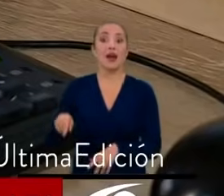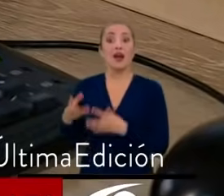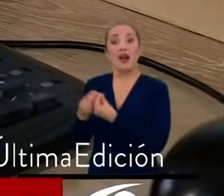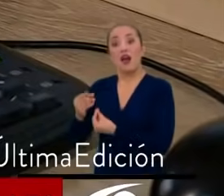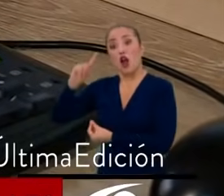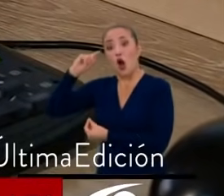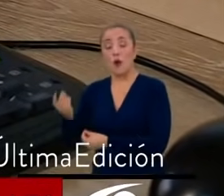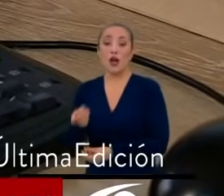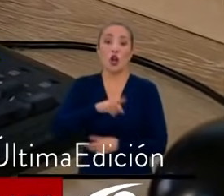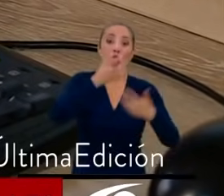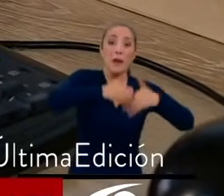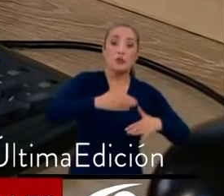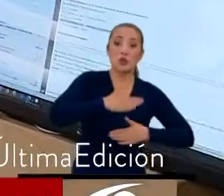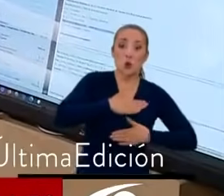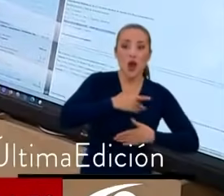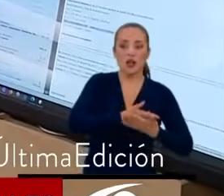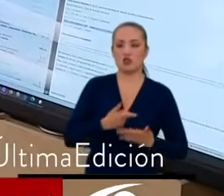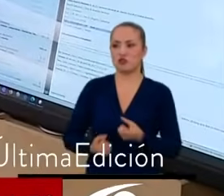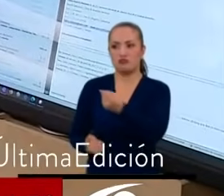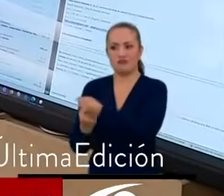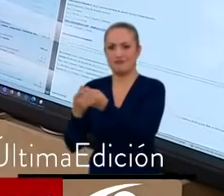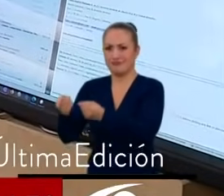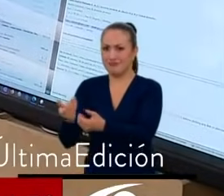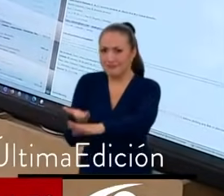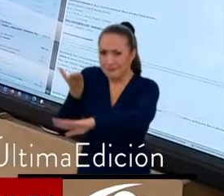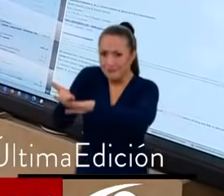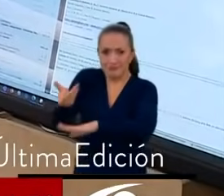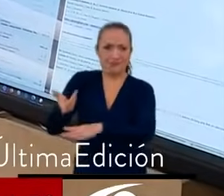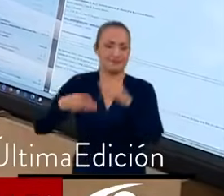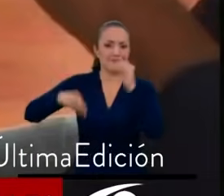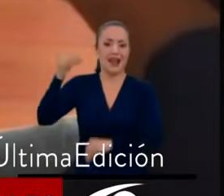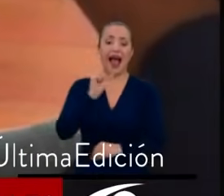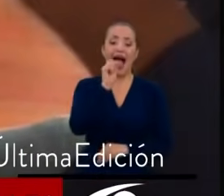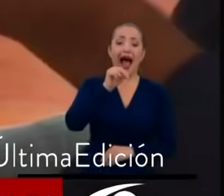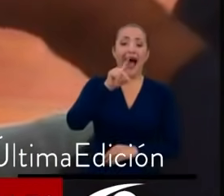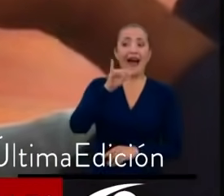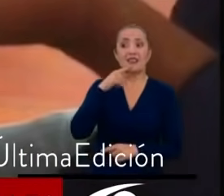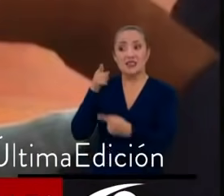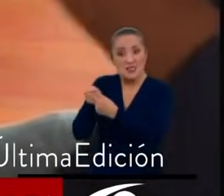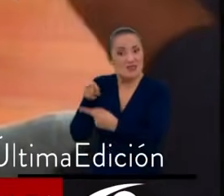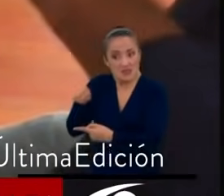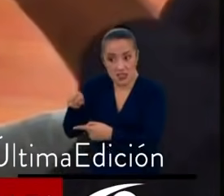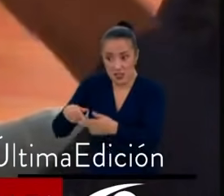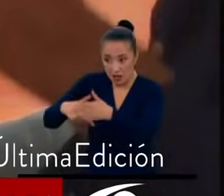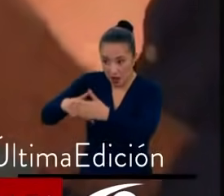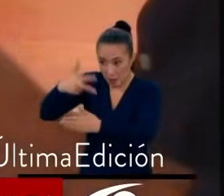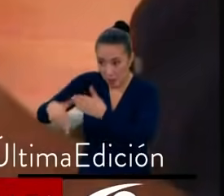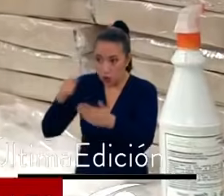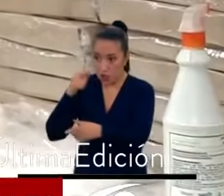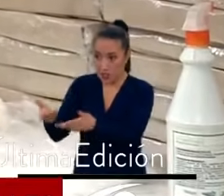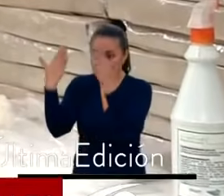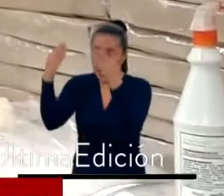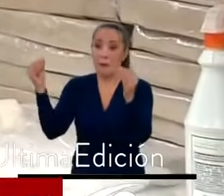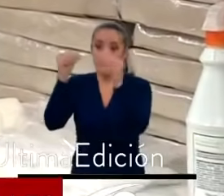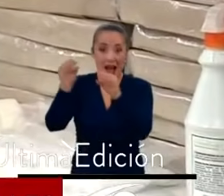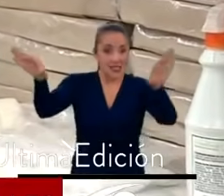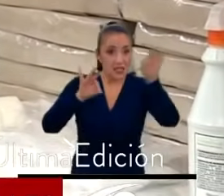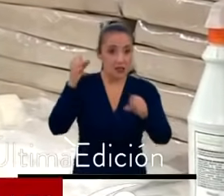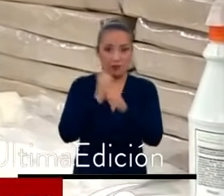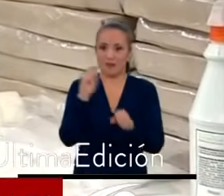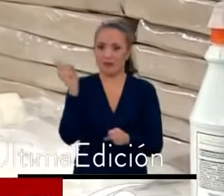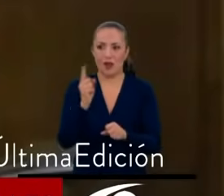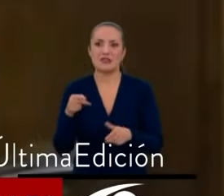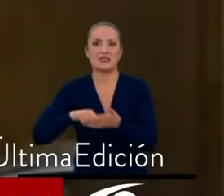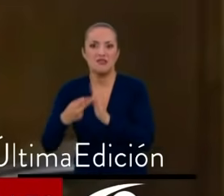ni de empresarios. Desde la ANDI argumenta que con esta iniciativa no se contribuye a generar más empleo, sino a aumentar el costo de la formalización.